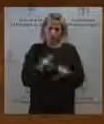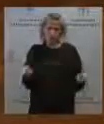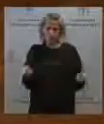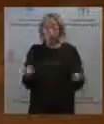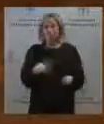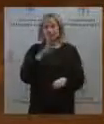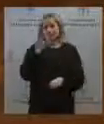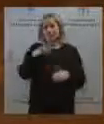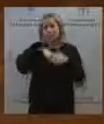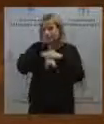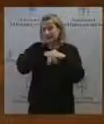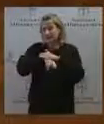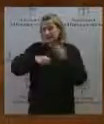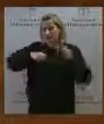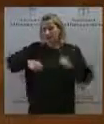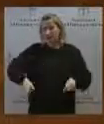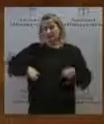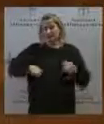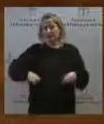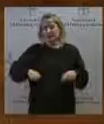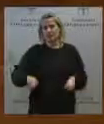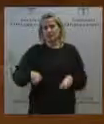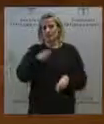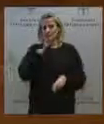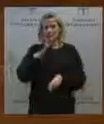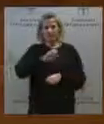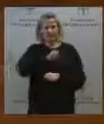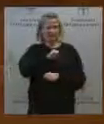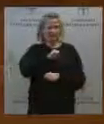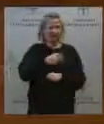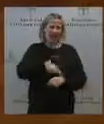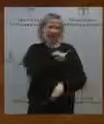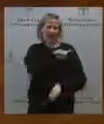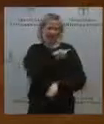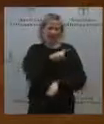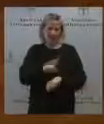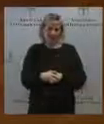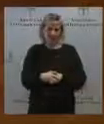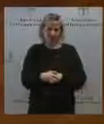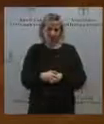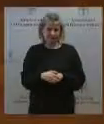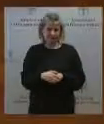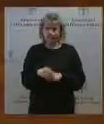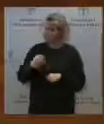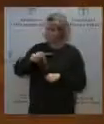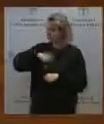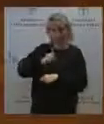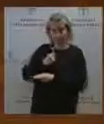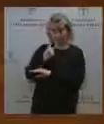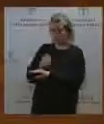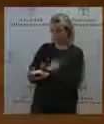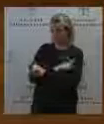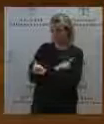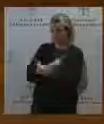marginal radicalismo identitario asturiano. No cuenten con nuestra complicidad para aprobar estos presupuestos y